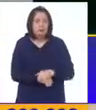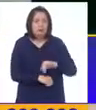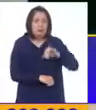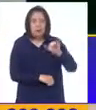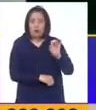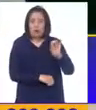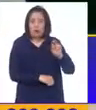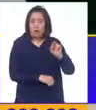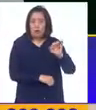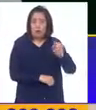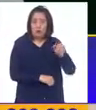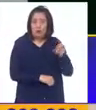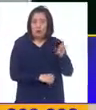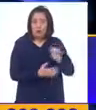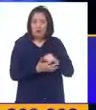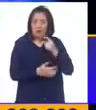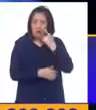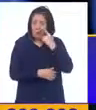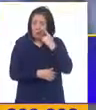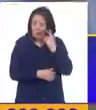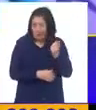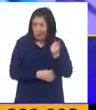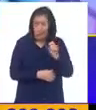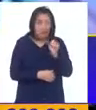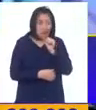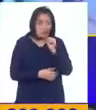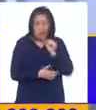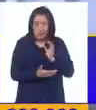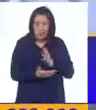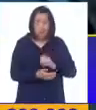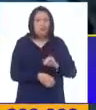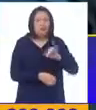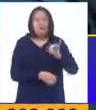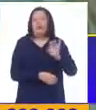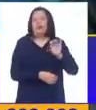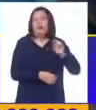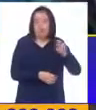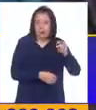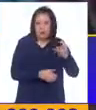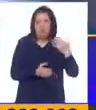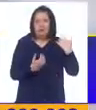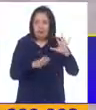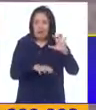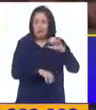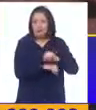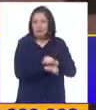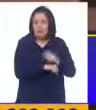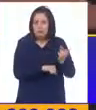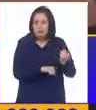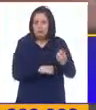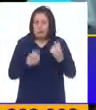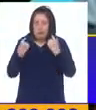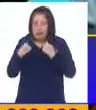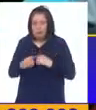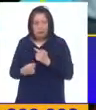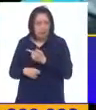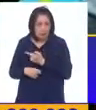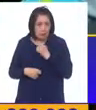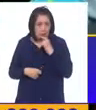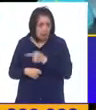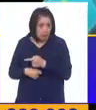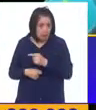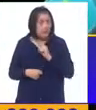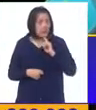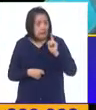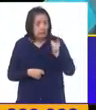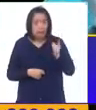Jonathan Sarmiento Llanto, más conocido en el mundo de la música como John Kelvin, fue detenido luego de que el abogado de la víctima diera aviso